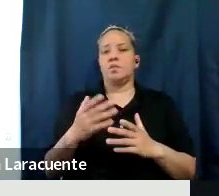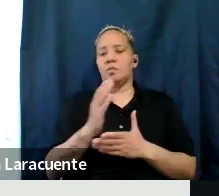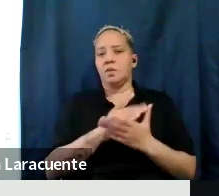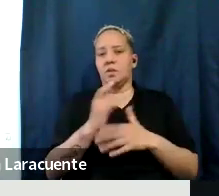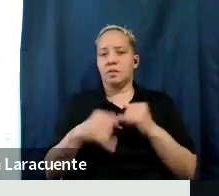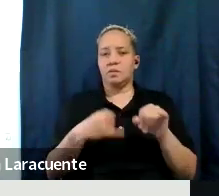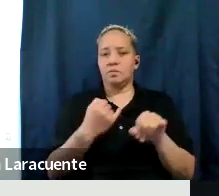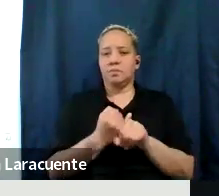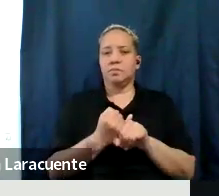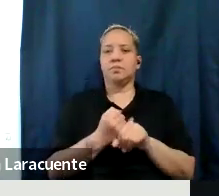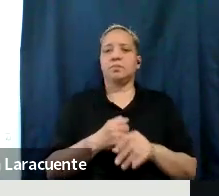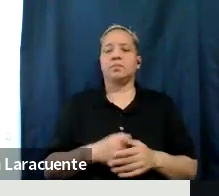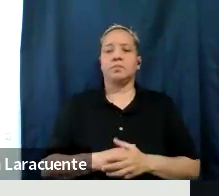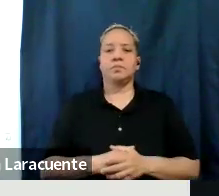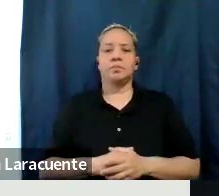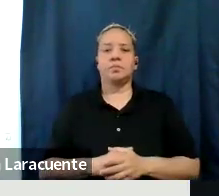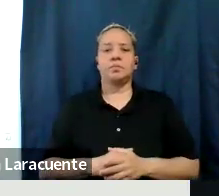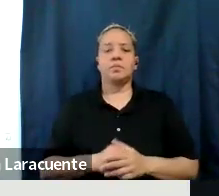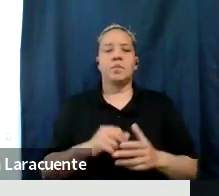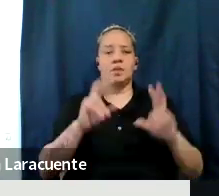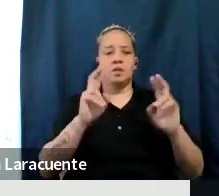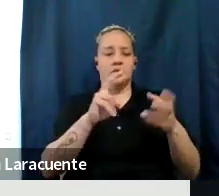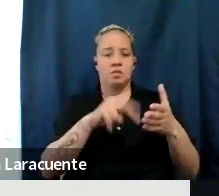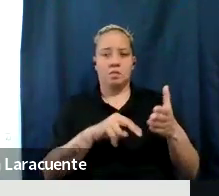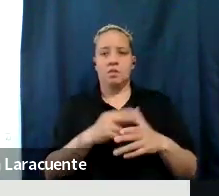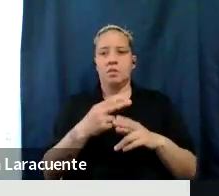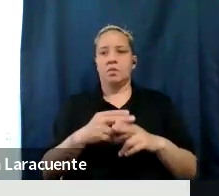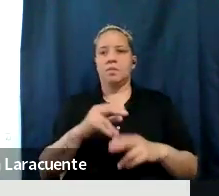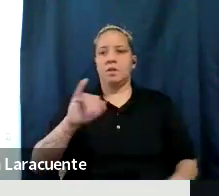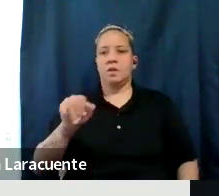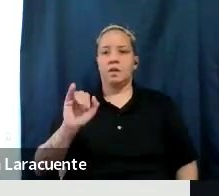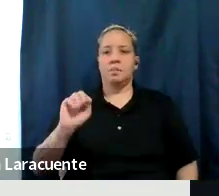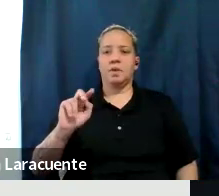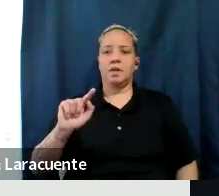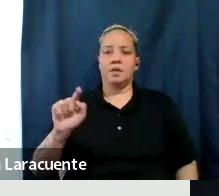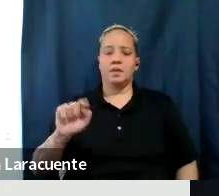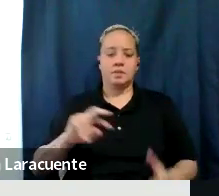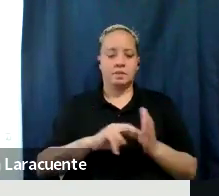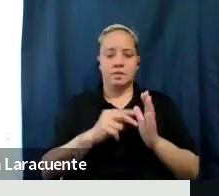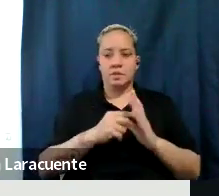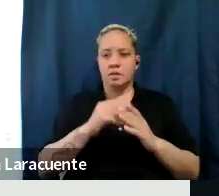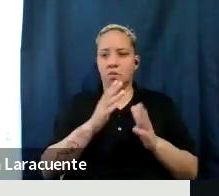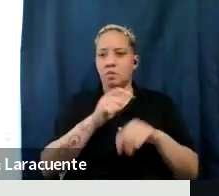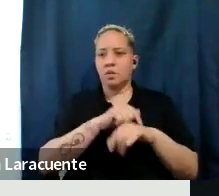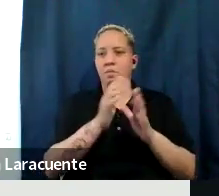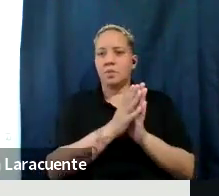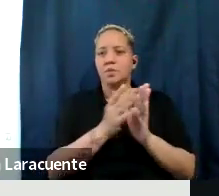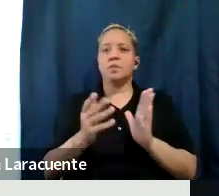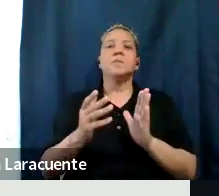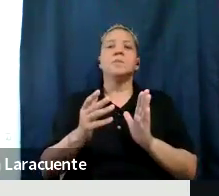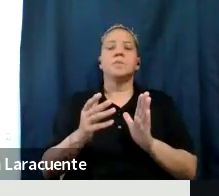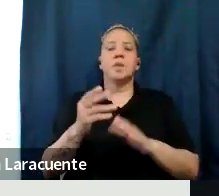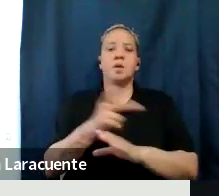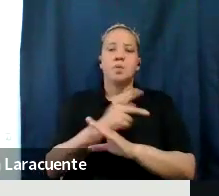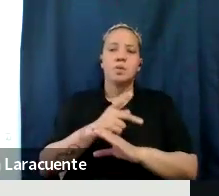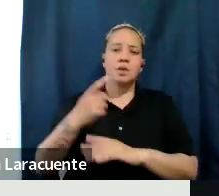del Rosario, literalmente, leo: el nombre de Jiménez significa toda una época de la poesía española.